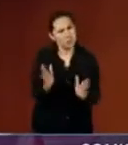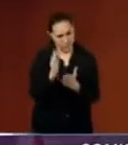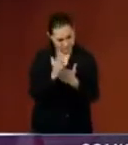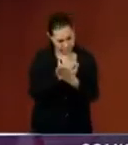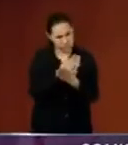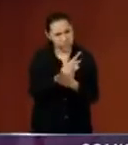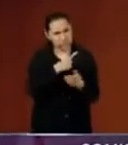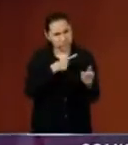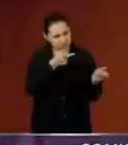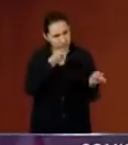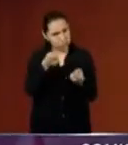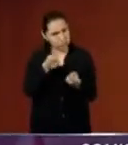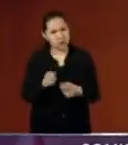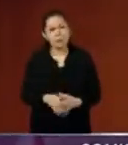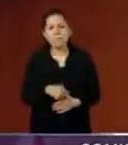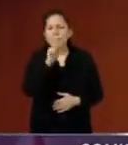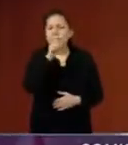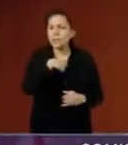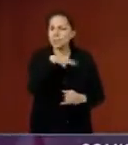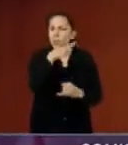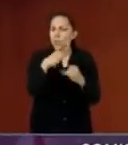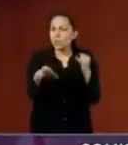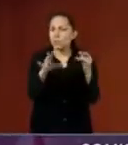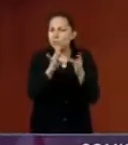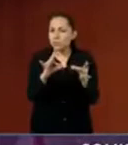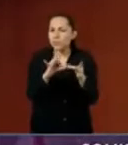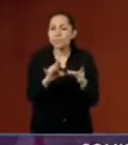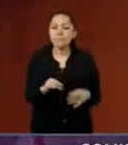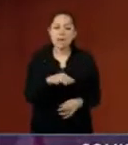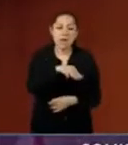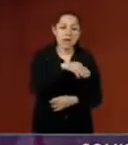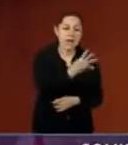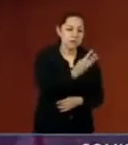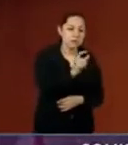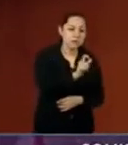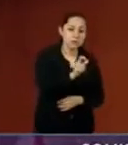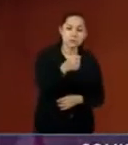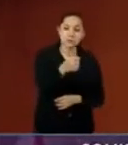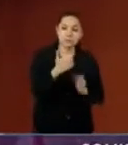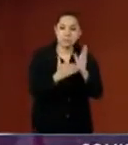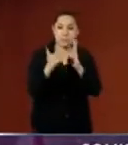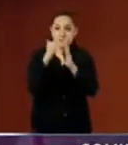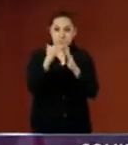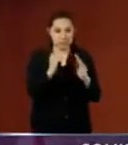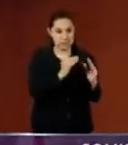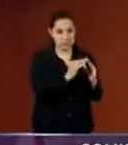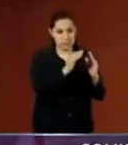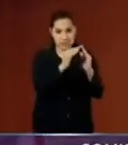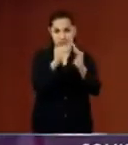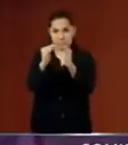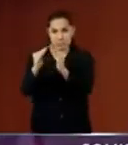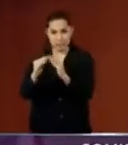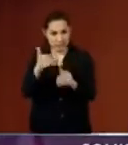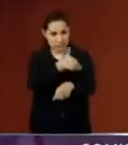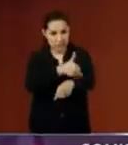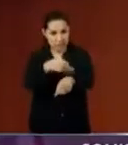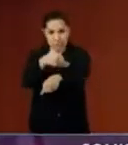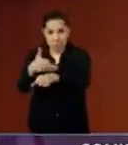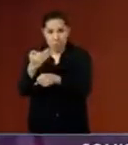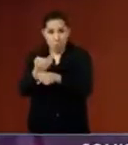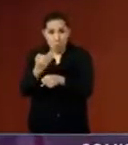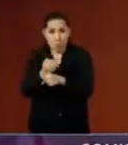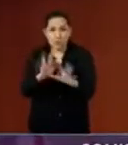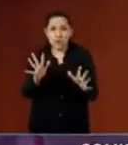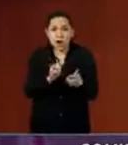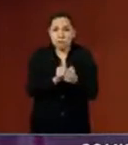beneficiarían a 14.6 millones de hogares que se encuentran hoy ya en pobreza y los cuales carecen